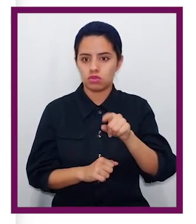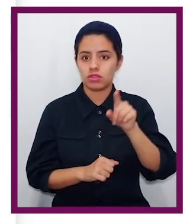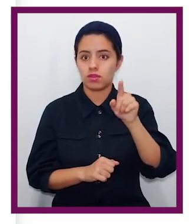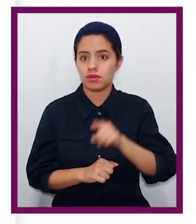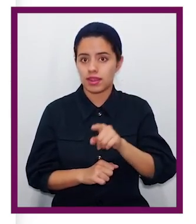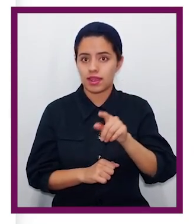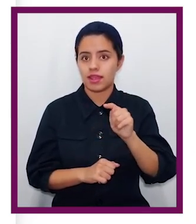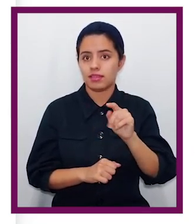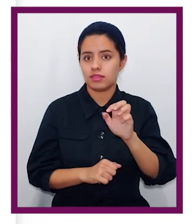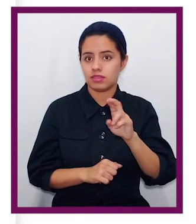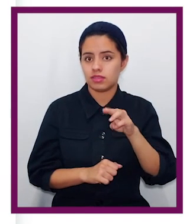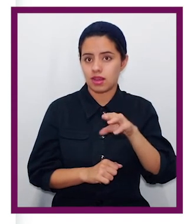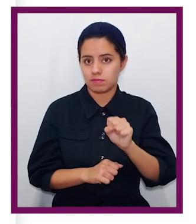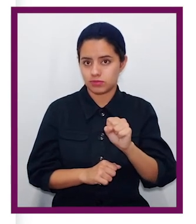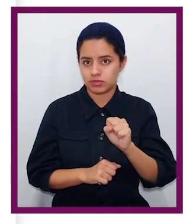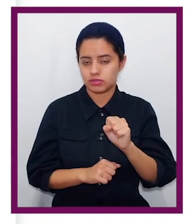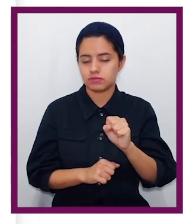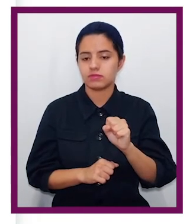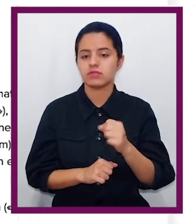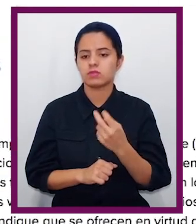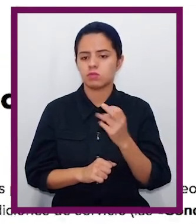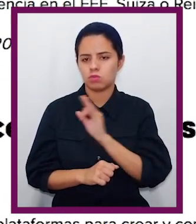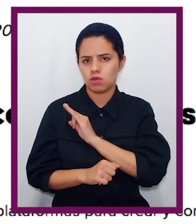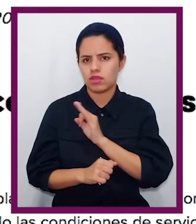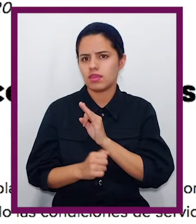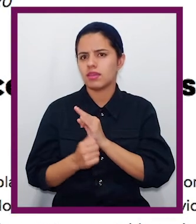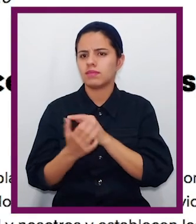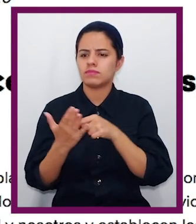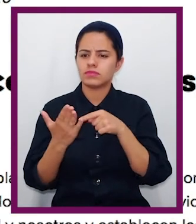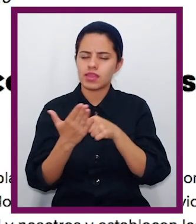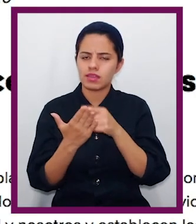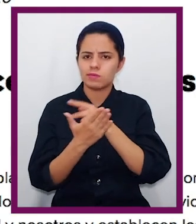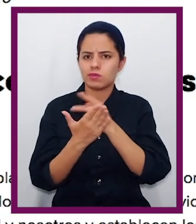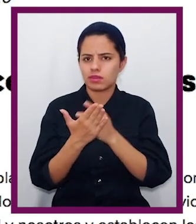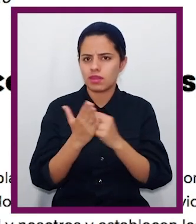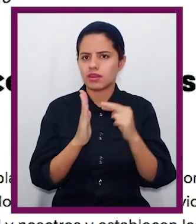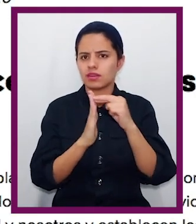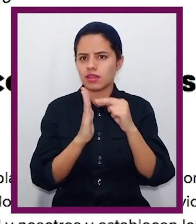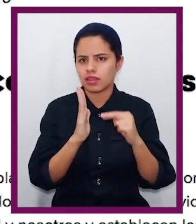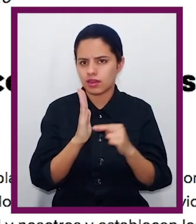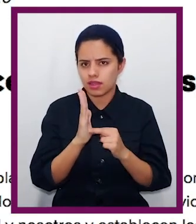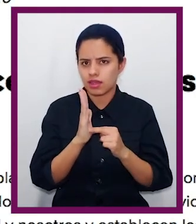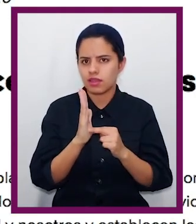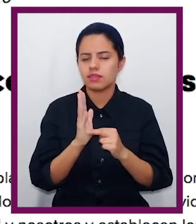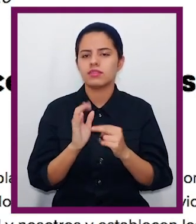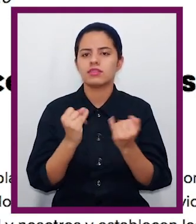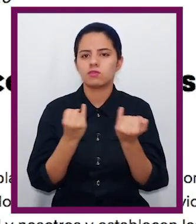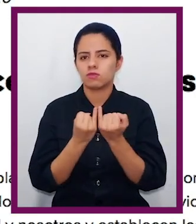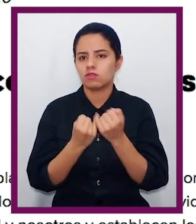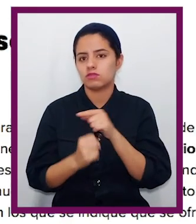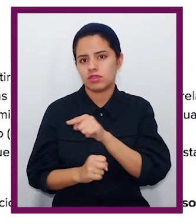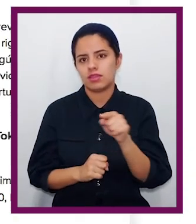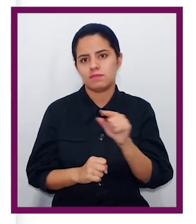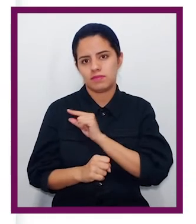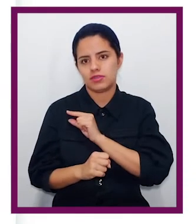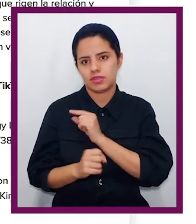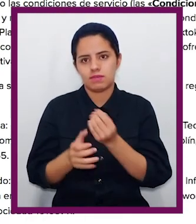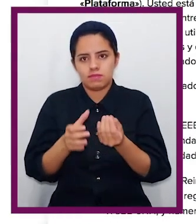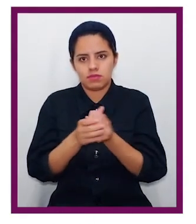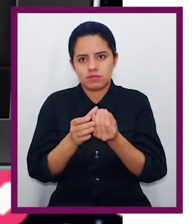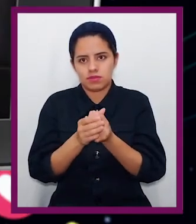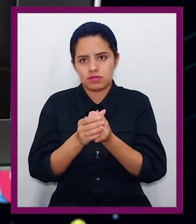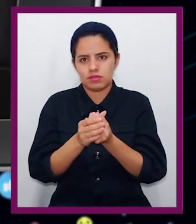tiktok.com/terms of service y ahí podrás encontrar las políticas de cookies, de artículos virtuales y las políticas de privacidad que